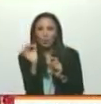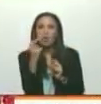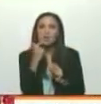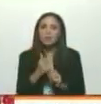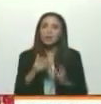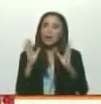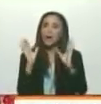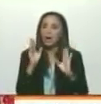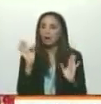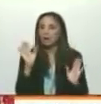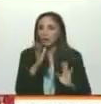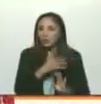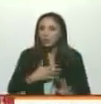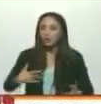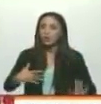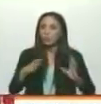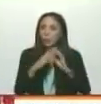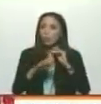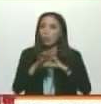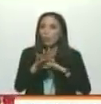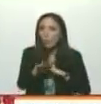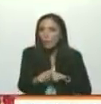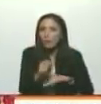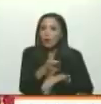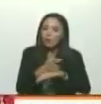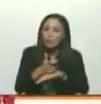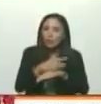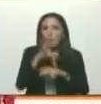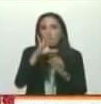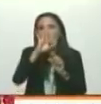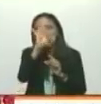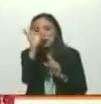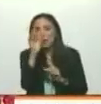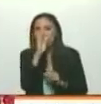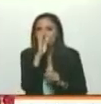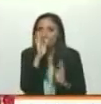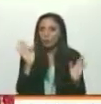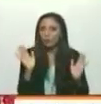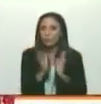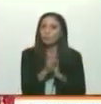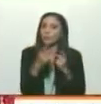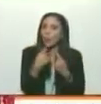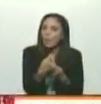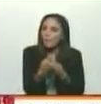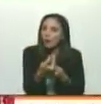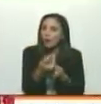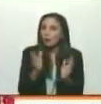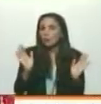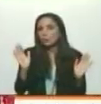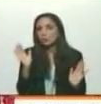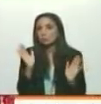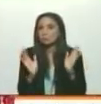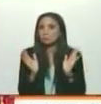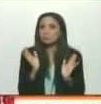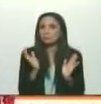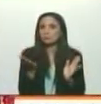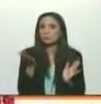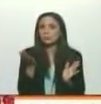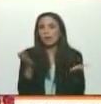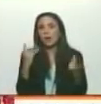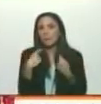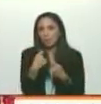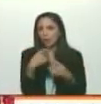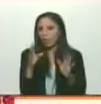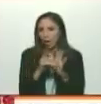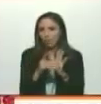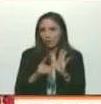de nuestra, las acciones del gobierno en Banesco. A un precio. A un precio. Está bien, él tiene